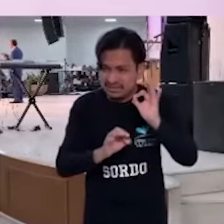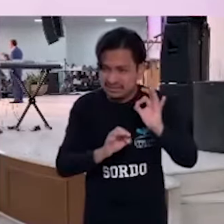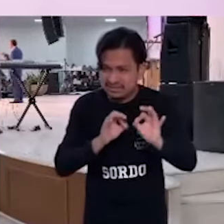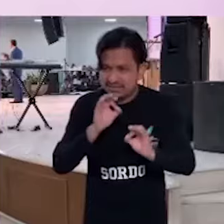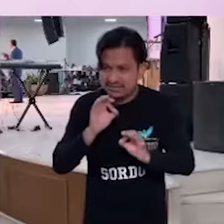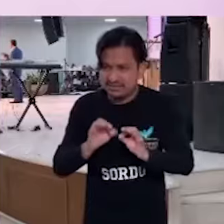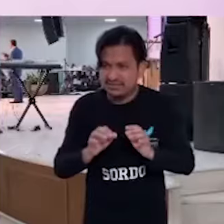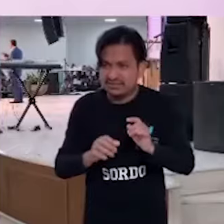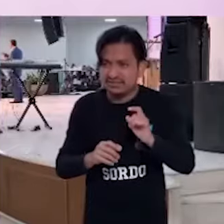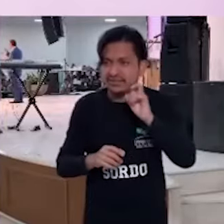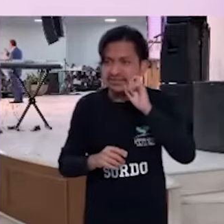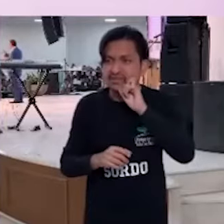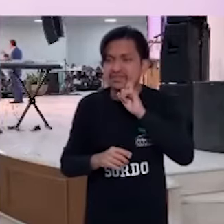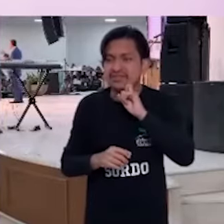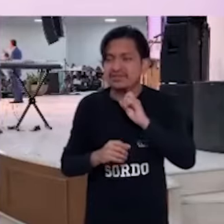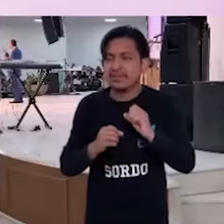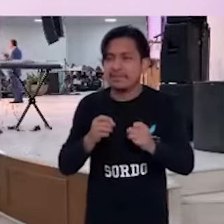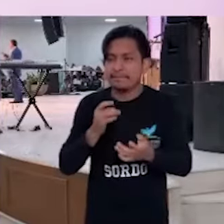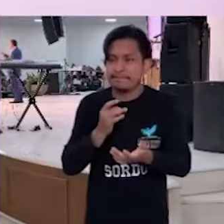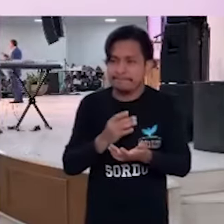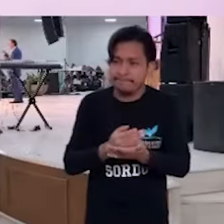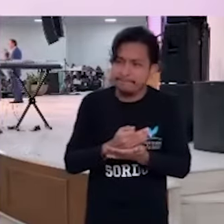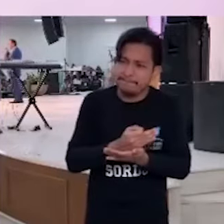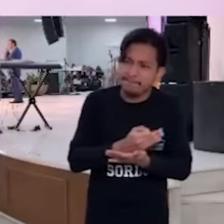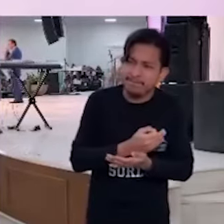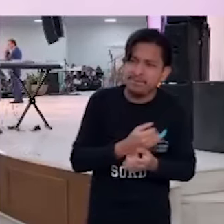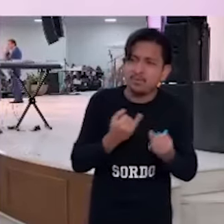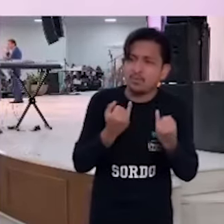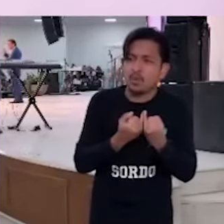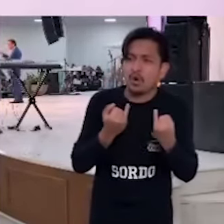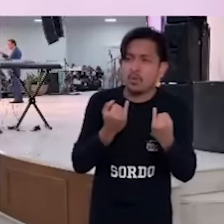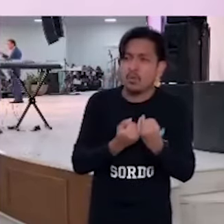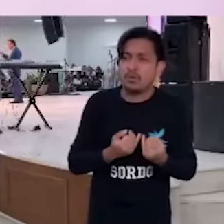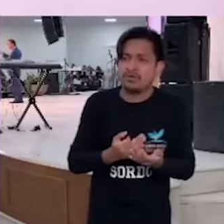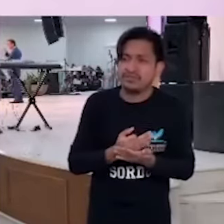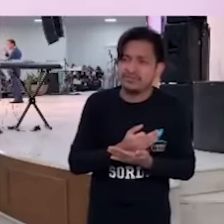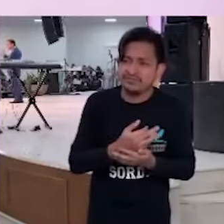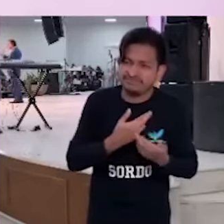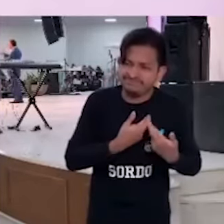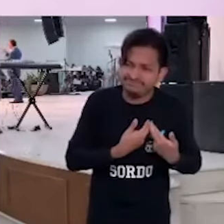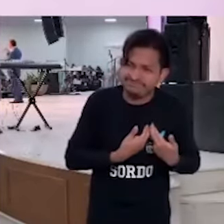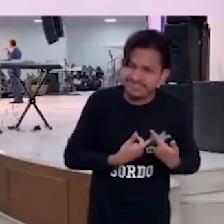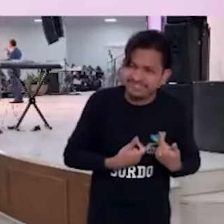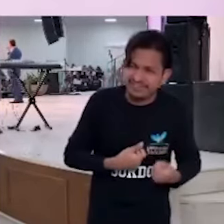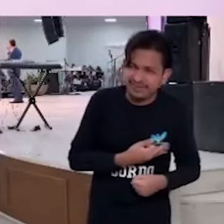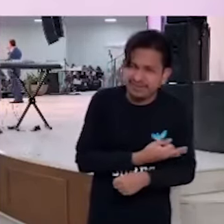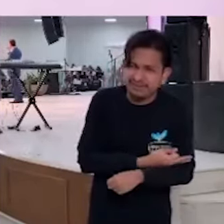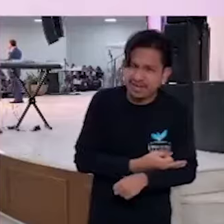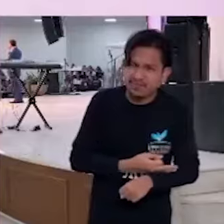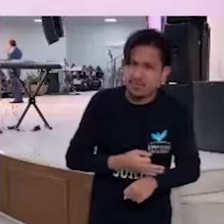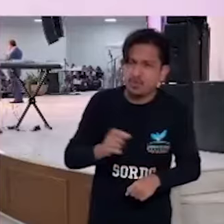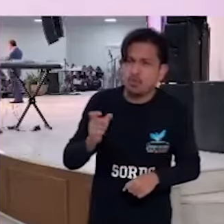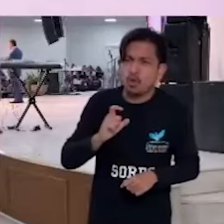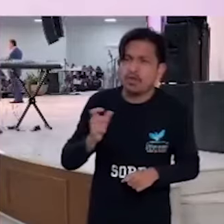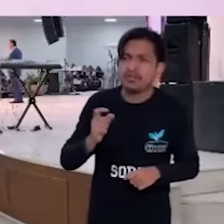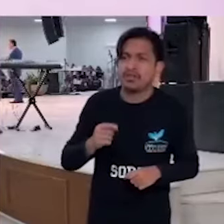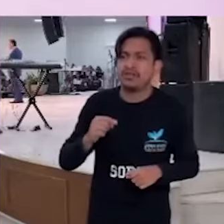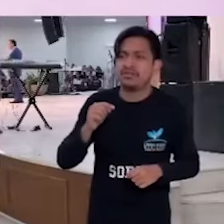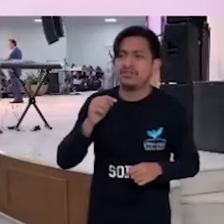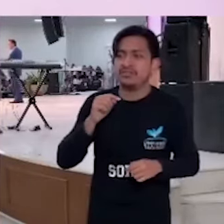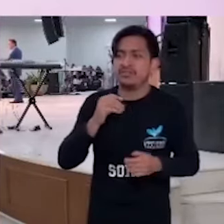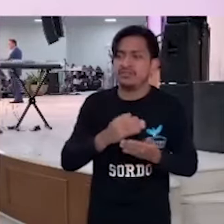es destruirte a ti, también es destruir a tu familia, porque cuando tú le fallas a tu esposa, le fallas a tus